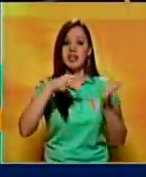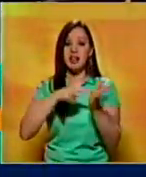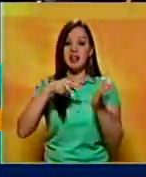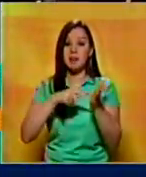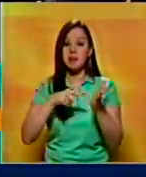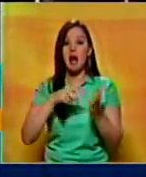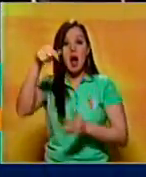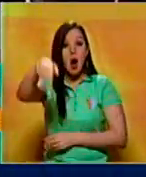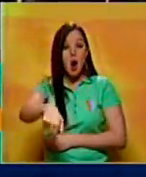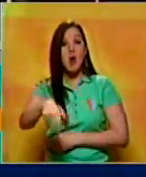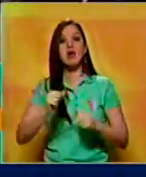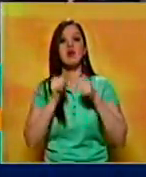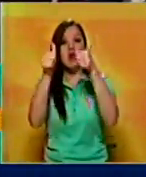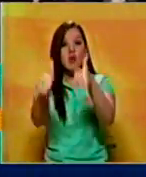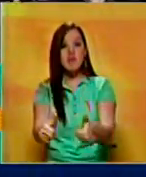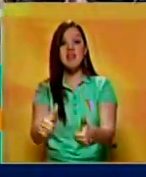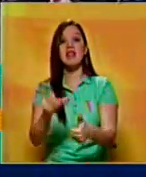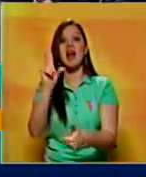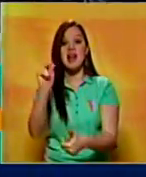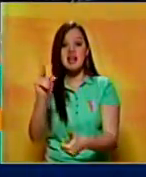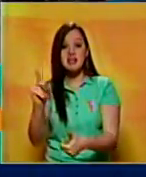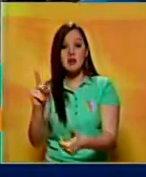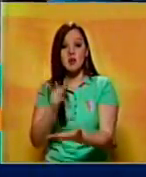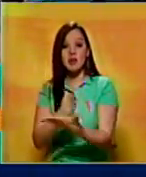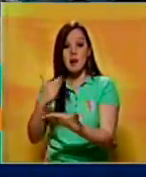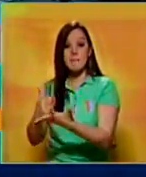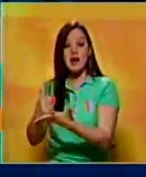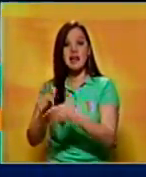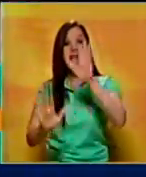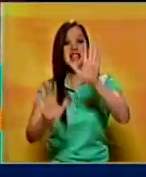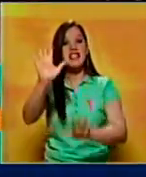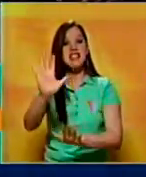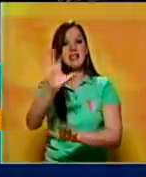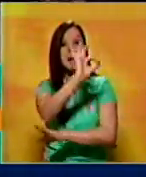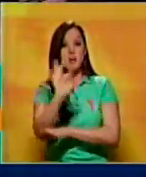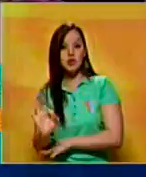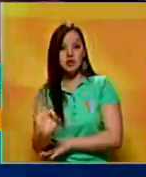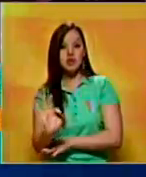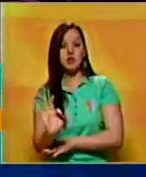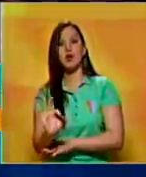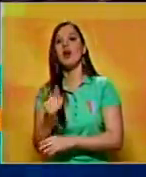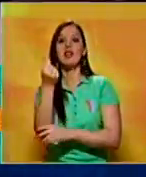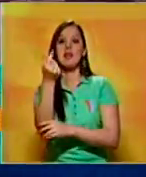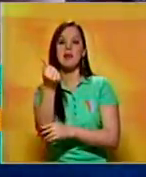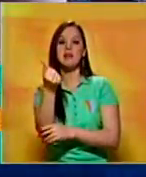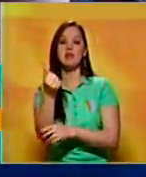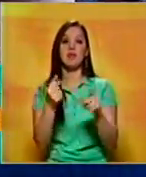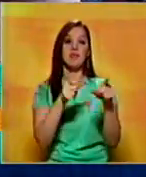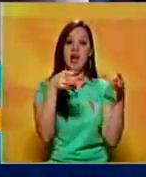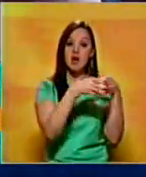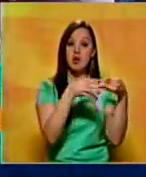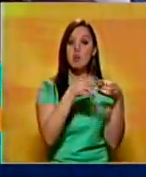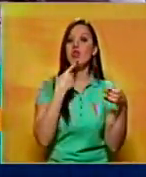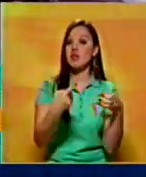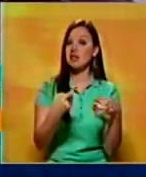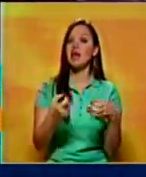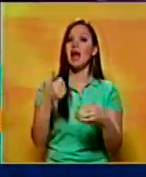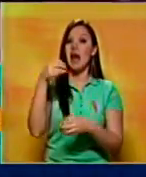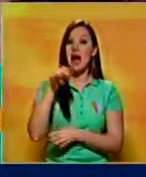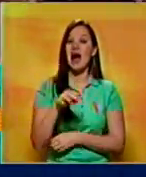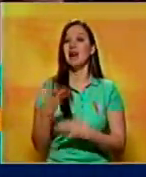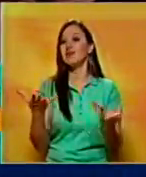pese a que hoy entre vigencia la segunda parte del incremento de 15% en las tarifas. Ellos señalaban que existe un 40%